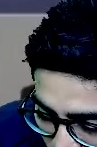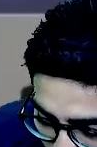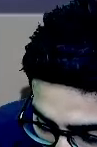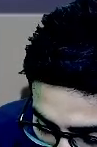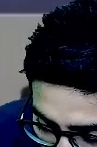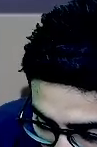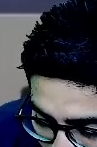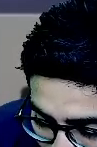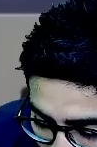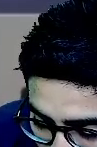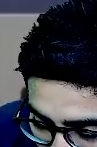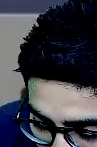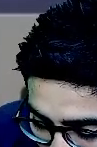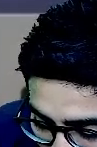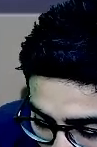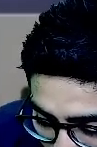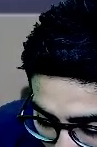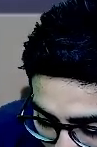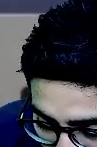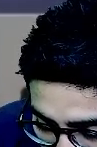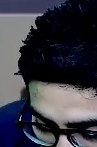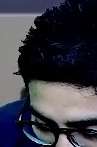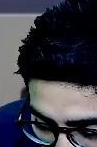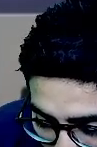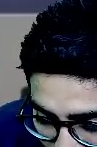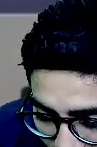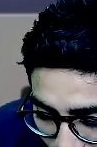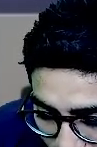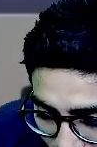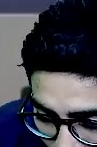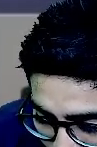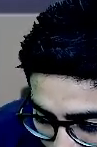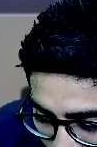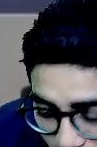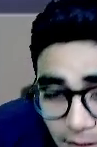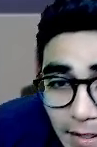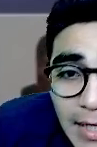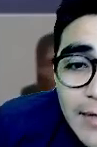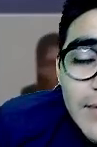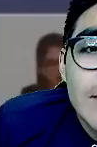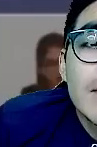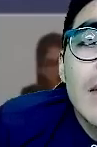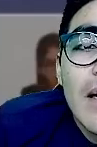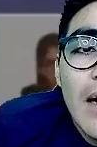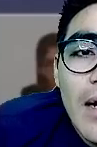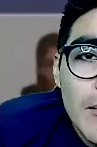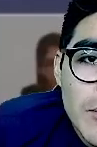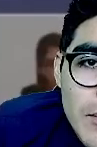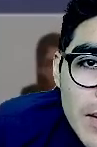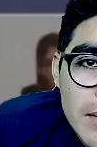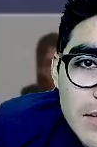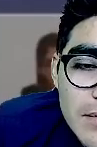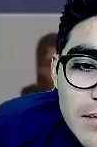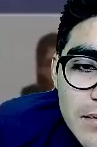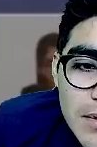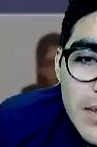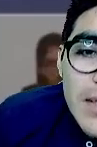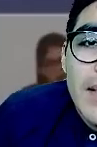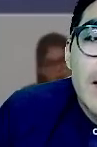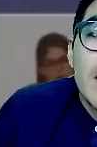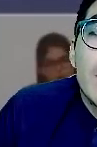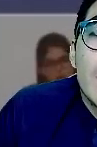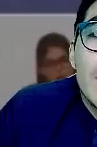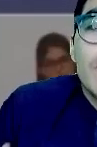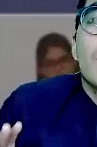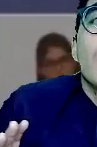Y hemos visto una corte que se ha empeñado a estar ahorita atacando a ambos poderes. Dicen